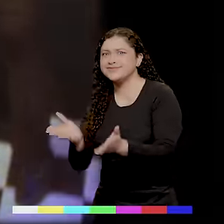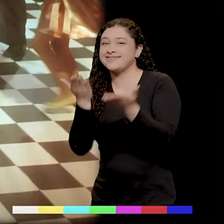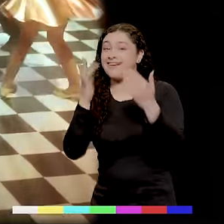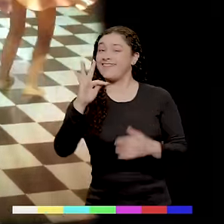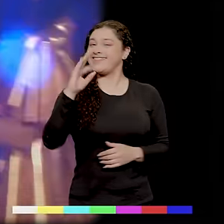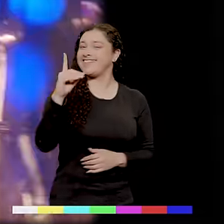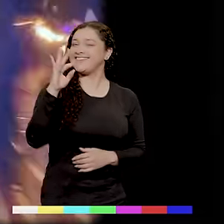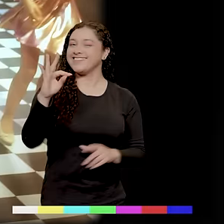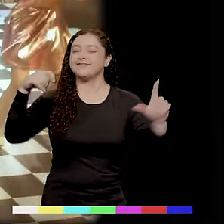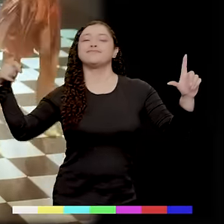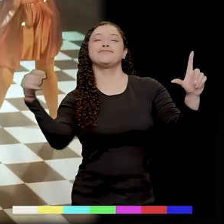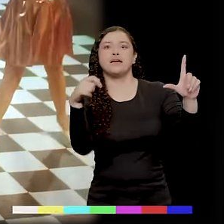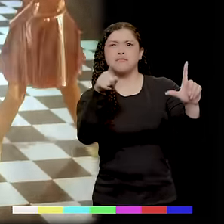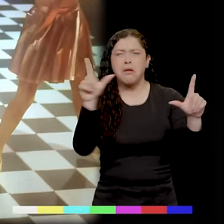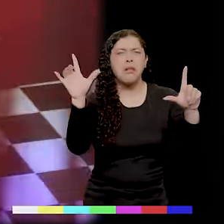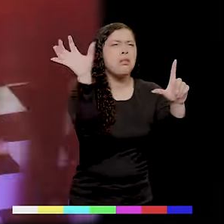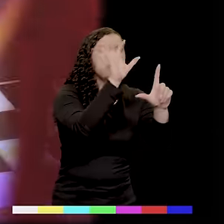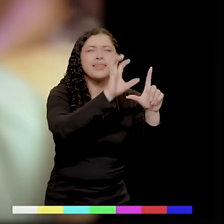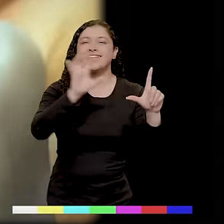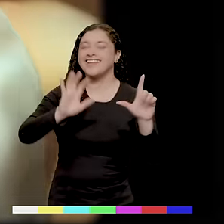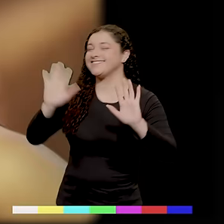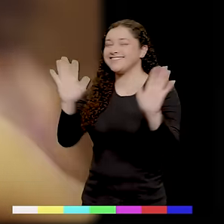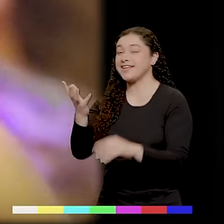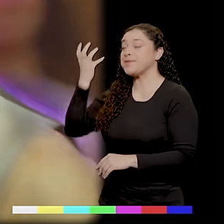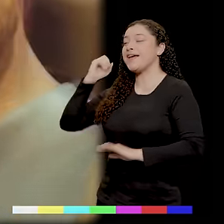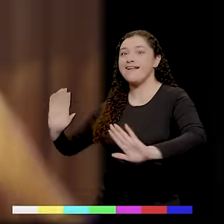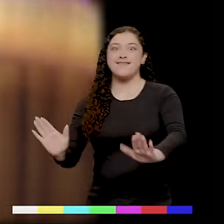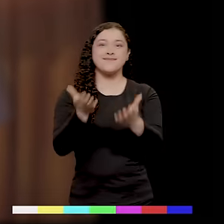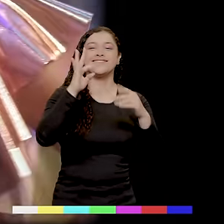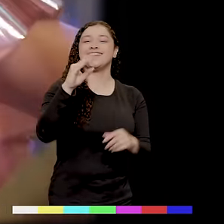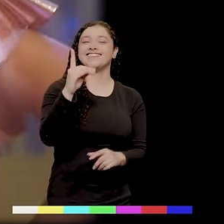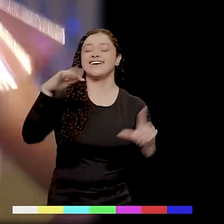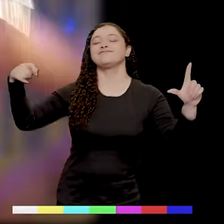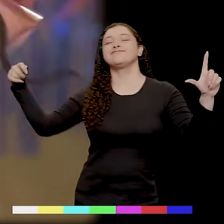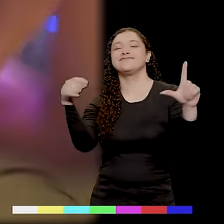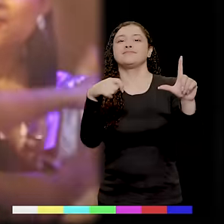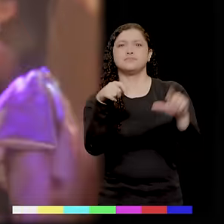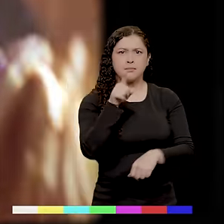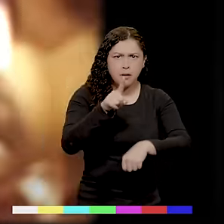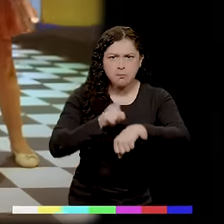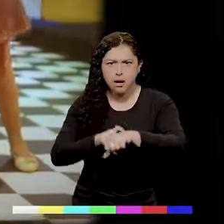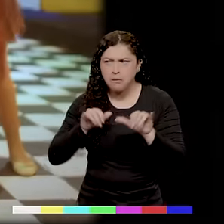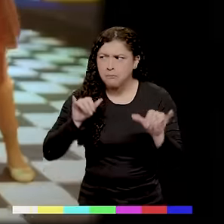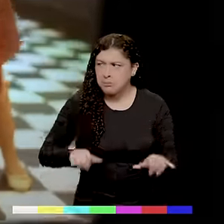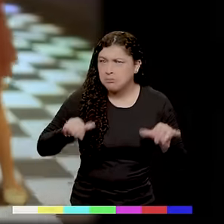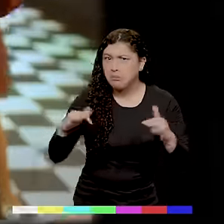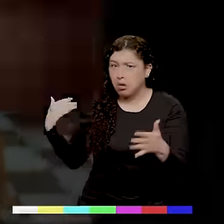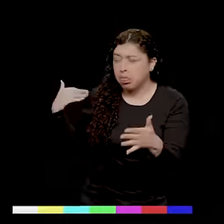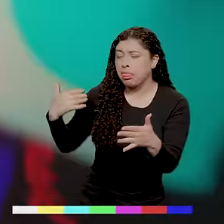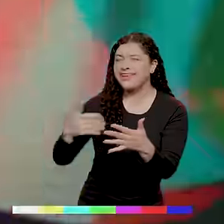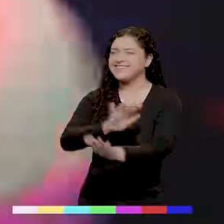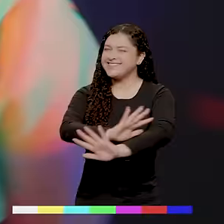Actualízate ya, hazte de Tei. No te quedes sin señal de TV. Actualízate ya, hazte de Tei. Porque el tiempo se